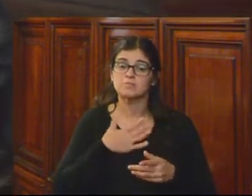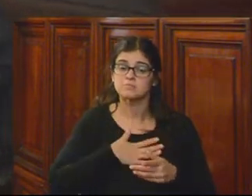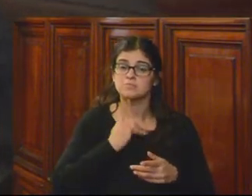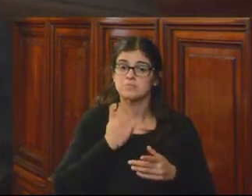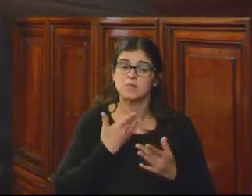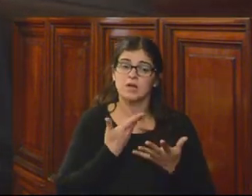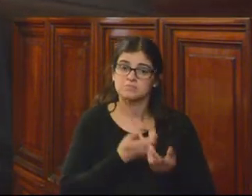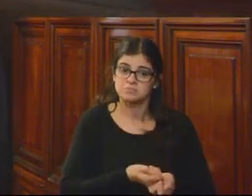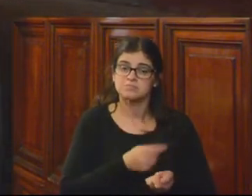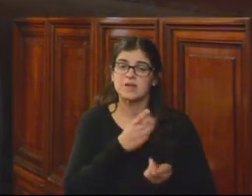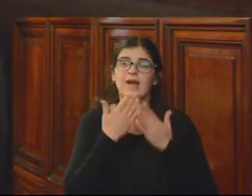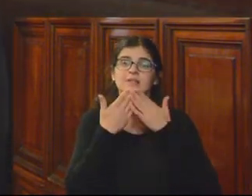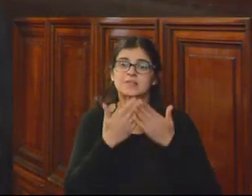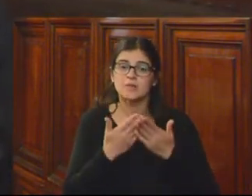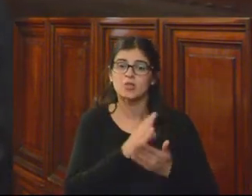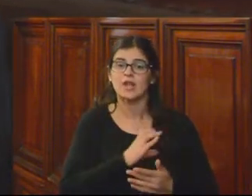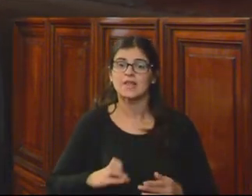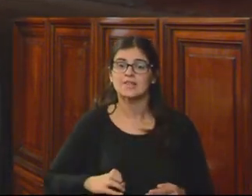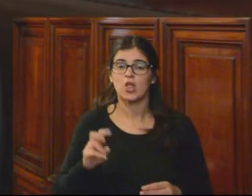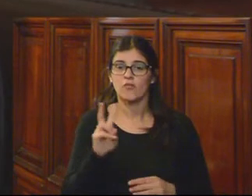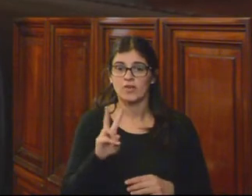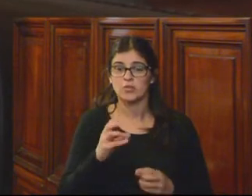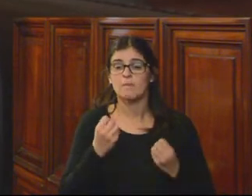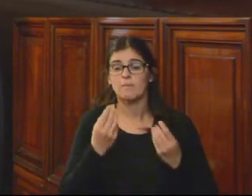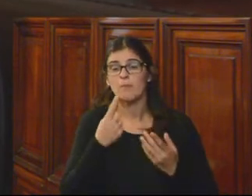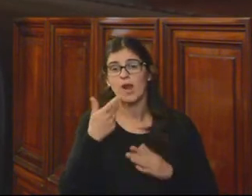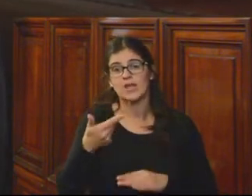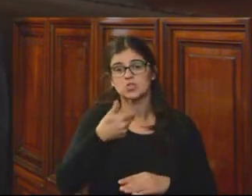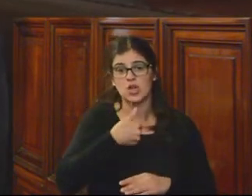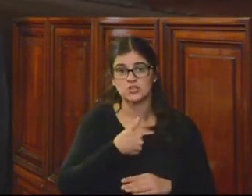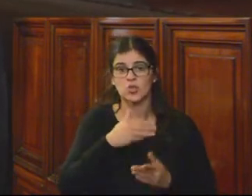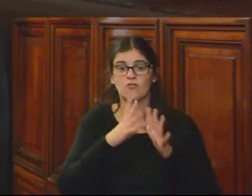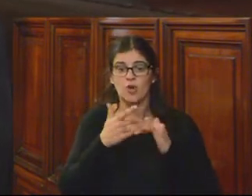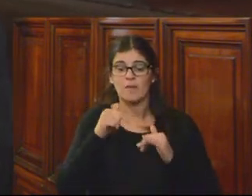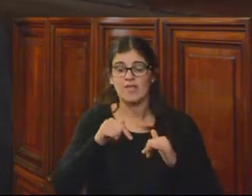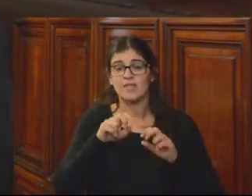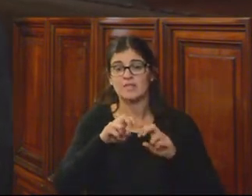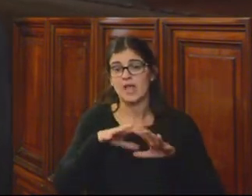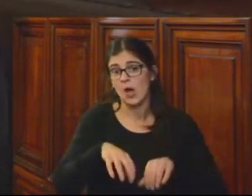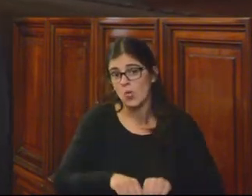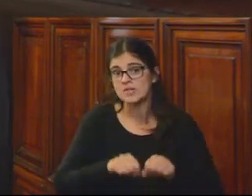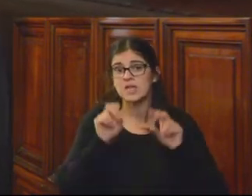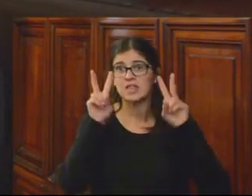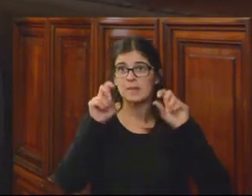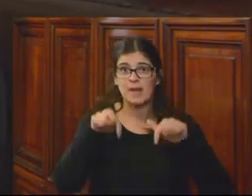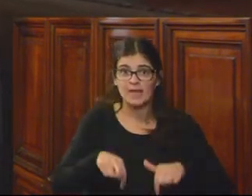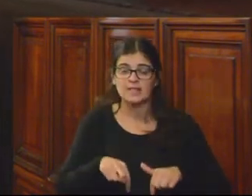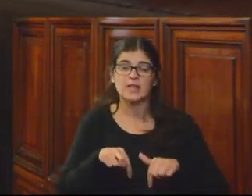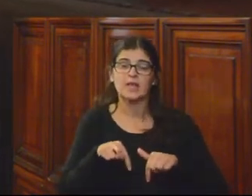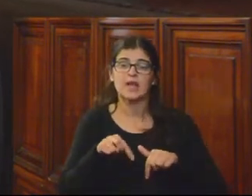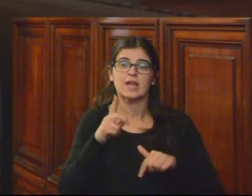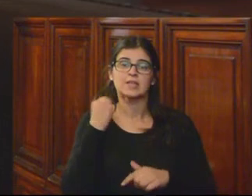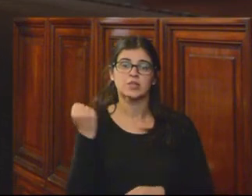agradecimiento al Estado de Venezuela, primero por la solicitud de esta audiencia, de una temática que es